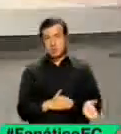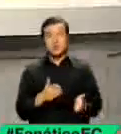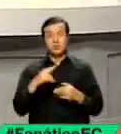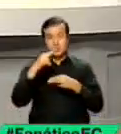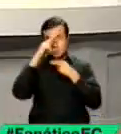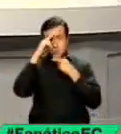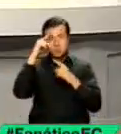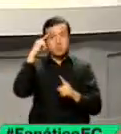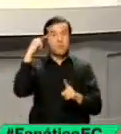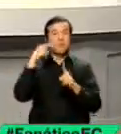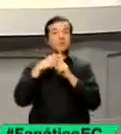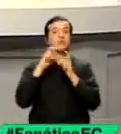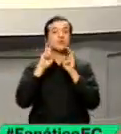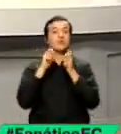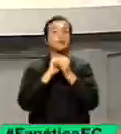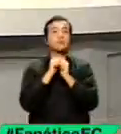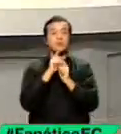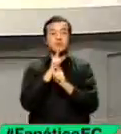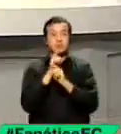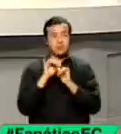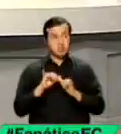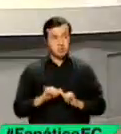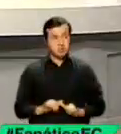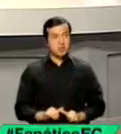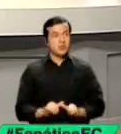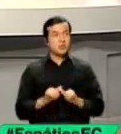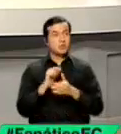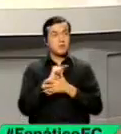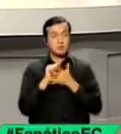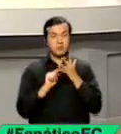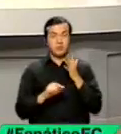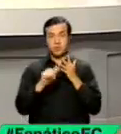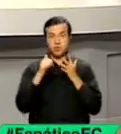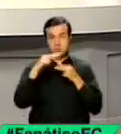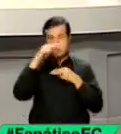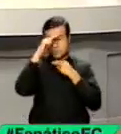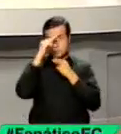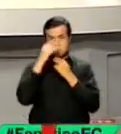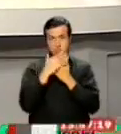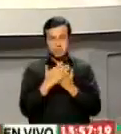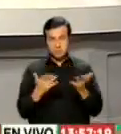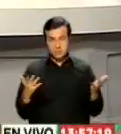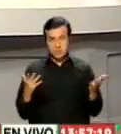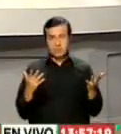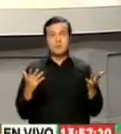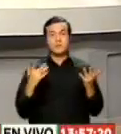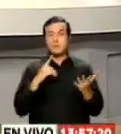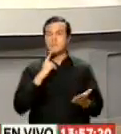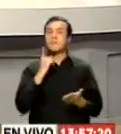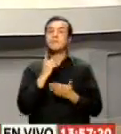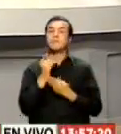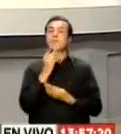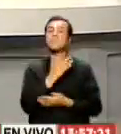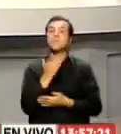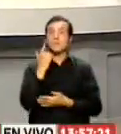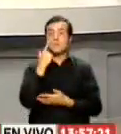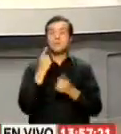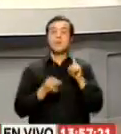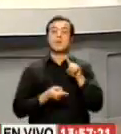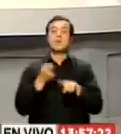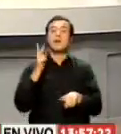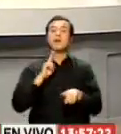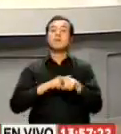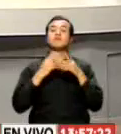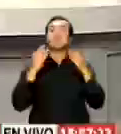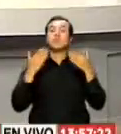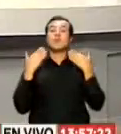Noticias positivas en el ámbito deportivo, pero vamos a seguir revisando otras informaciones. Así es, les contamos que por primera vez en Guayaquil